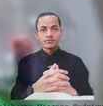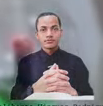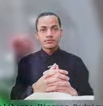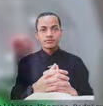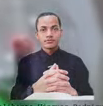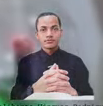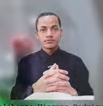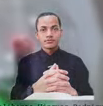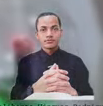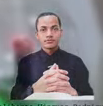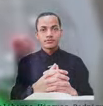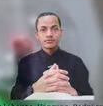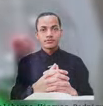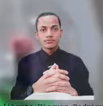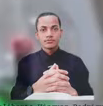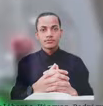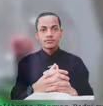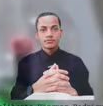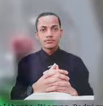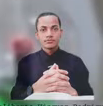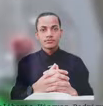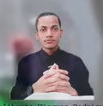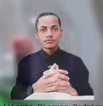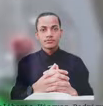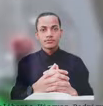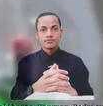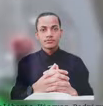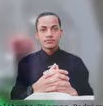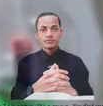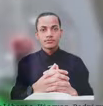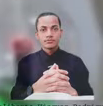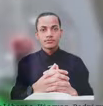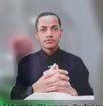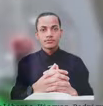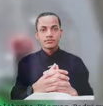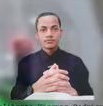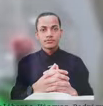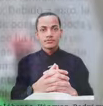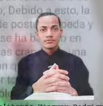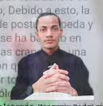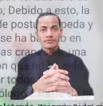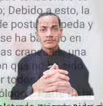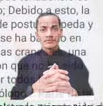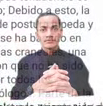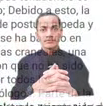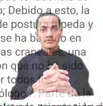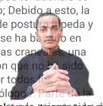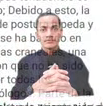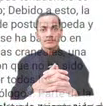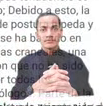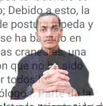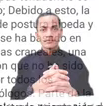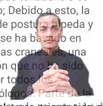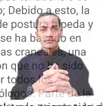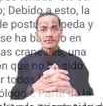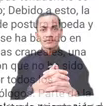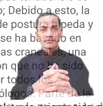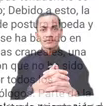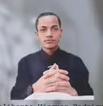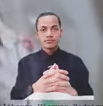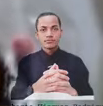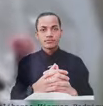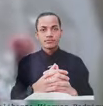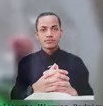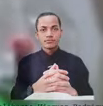los escritores y otros defensores de una atribución de homínidos por un lado y los críticos por el otro lado. Un